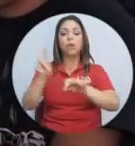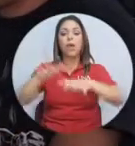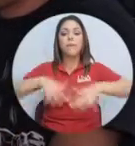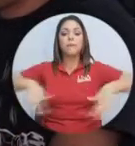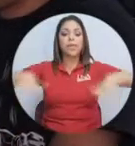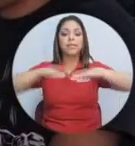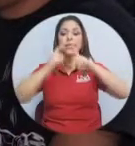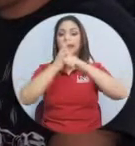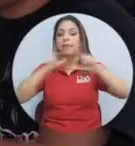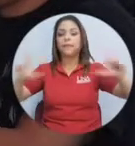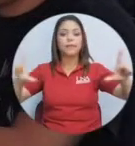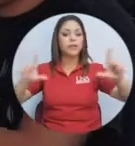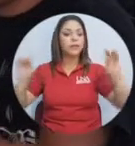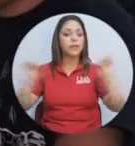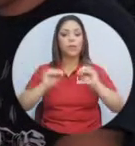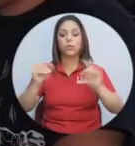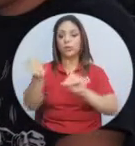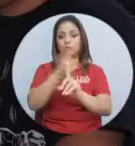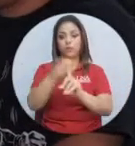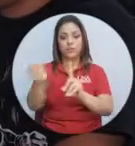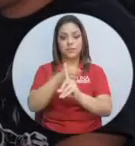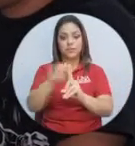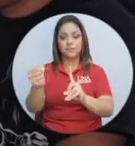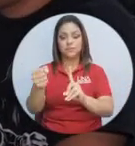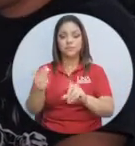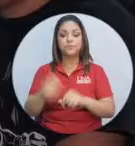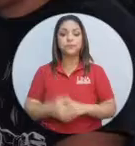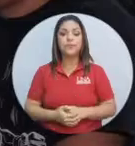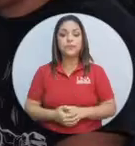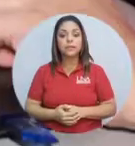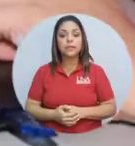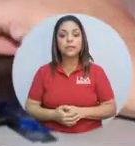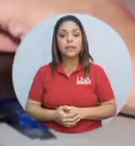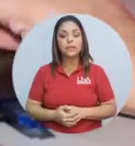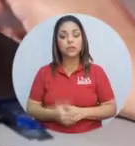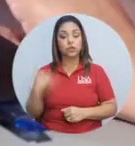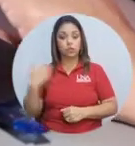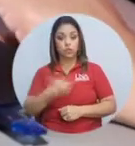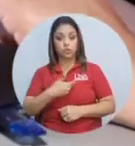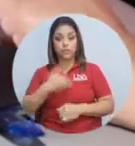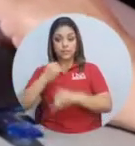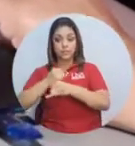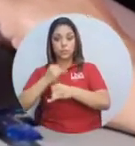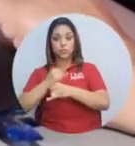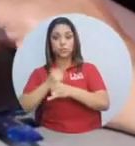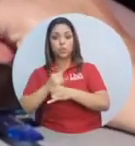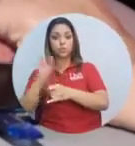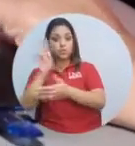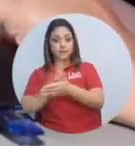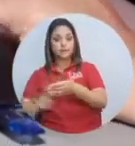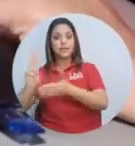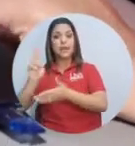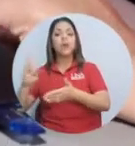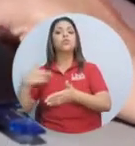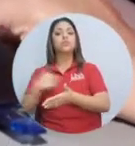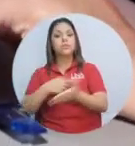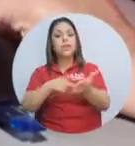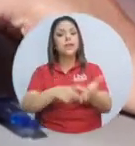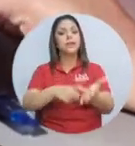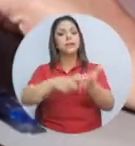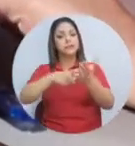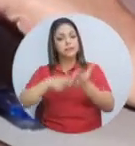de todo tipo de violencia. Y desde ahí entonces nos agarramos como institución para poder